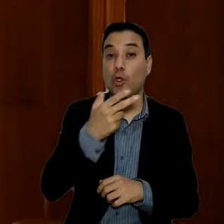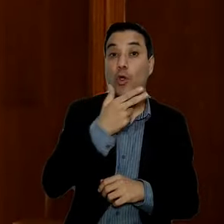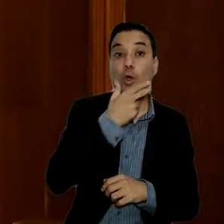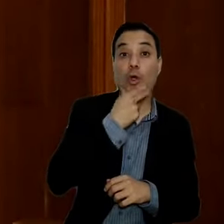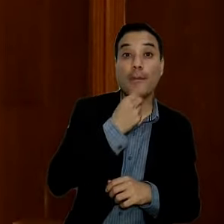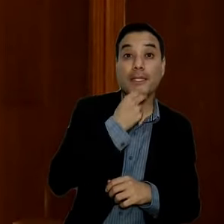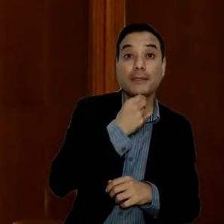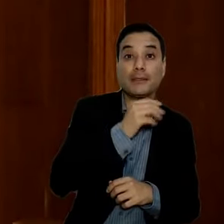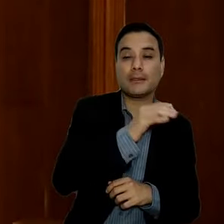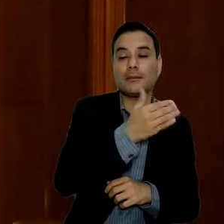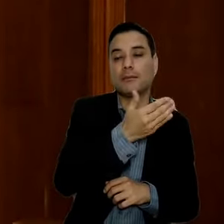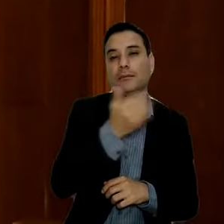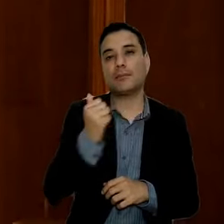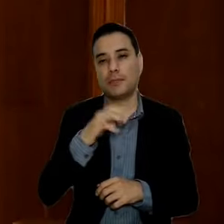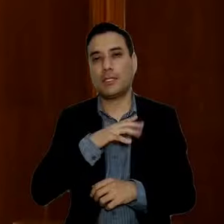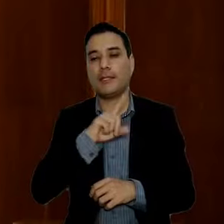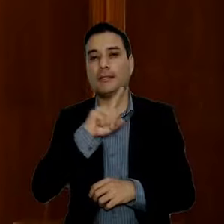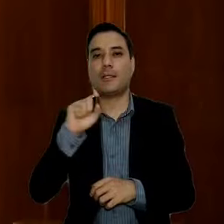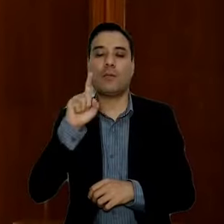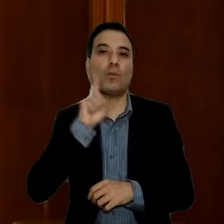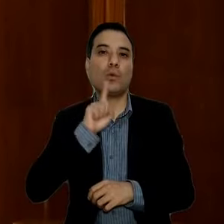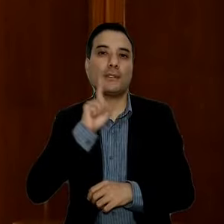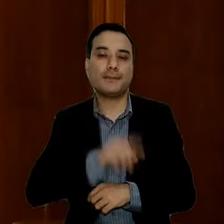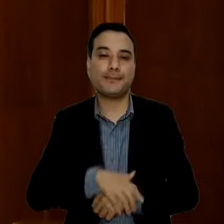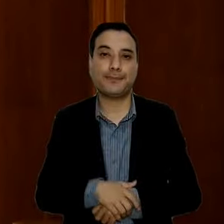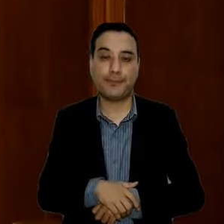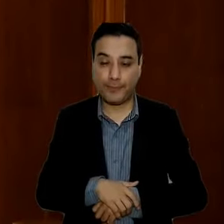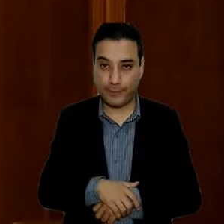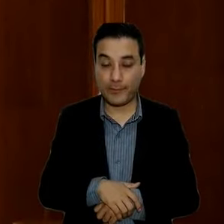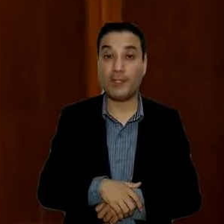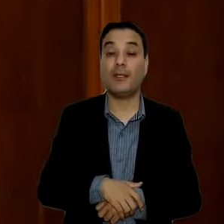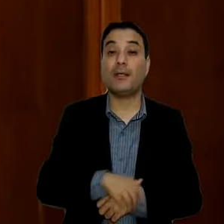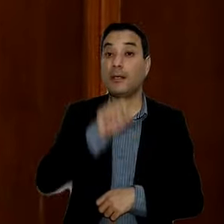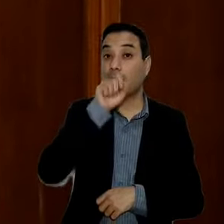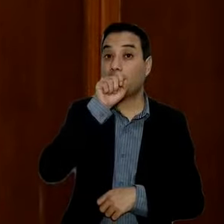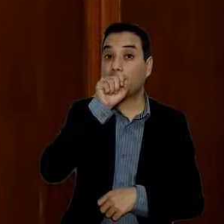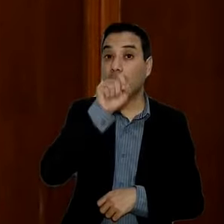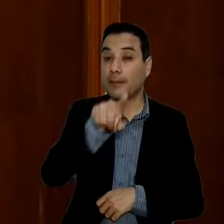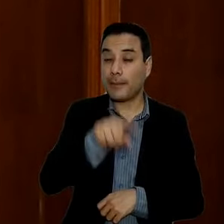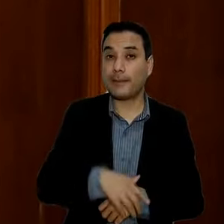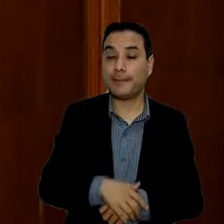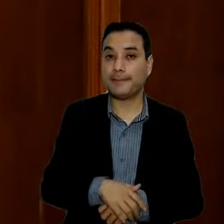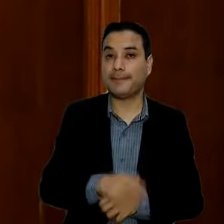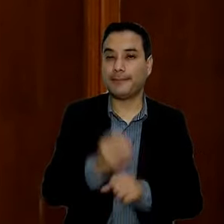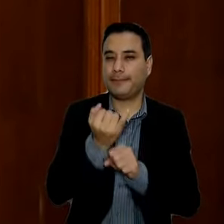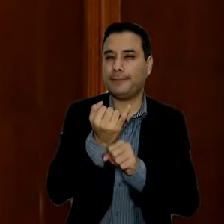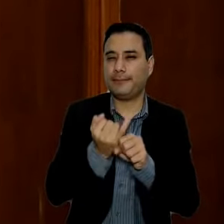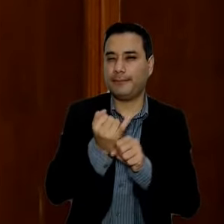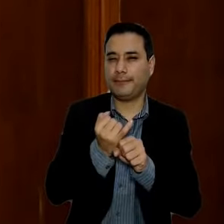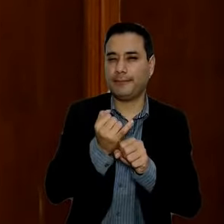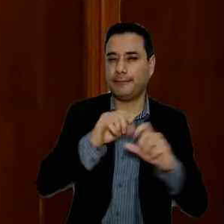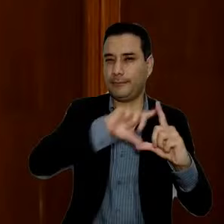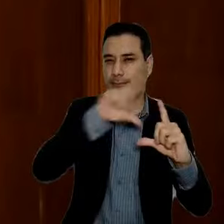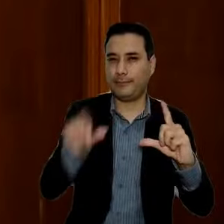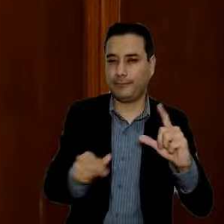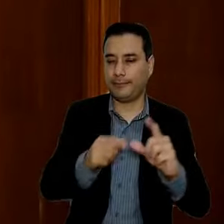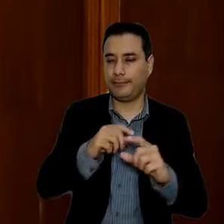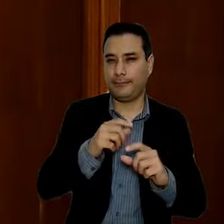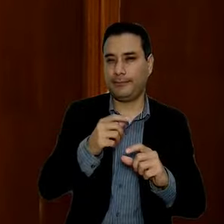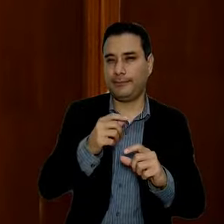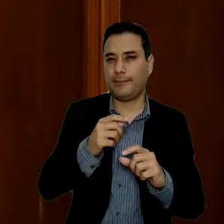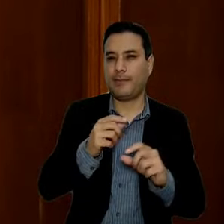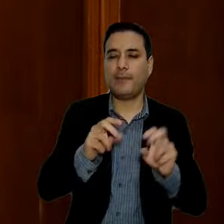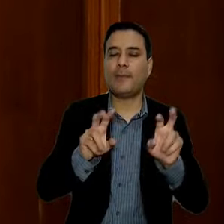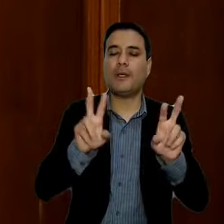hay 100 mujeres Asimismo de acuerdo a datos a la encuesta Nacional de ingresos y gastos de los